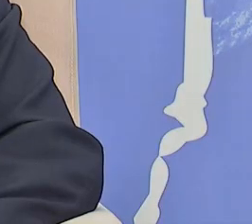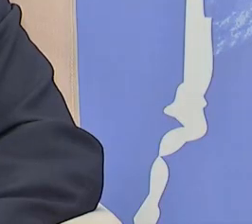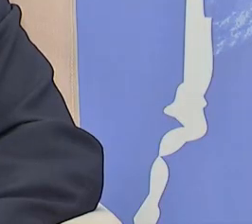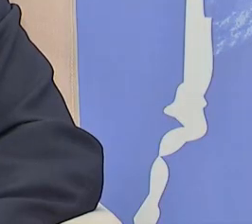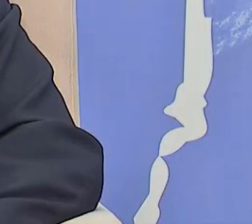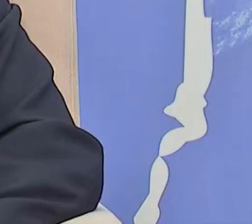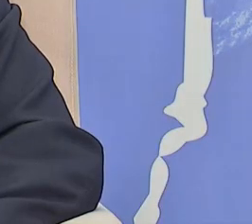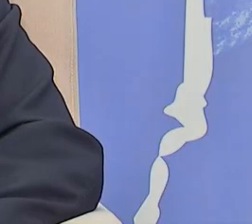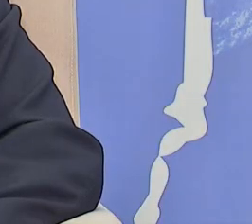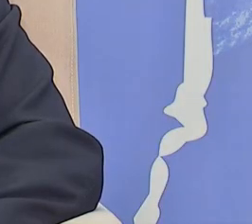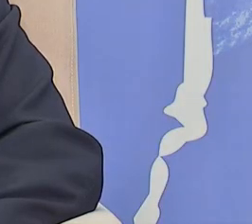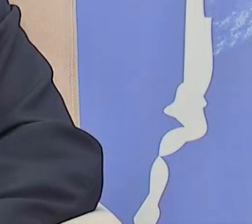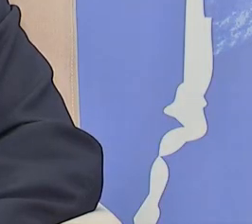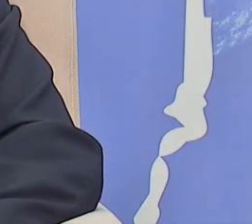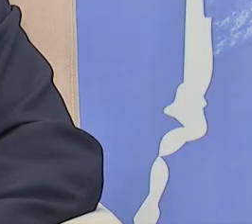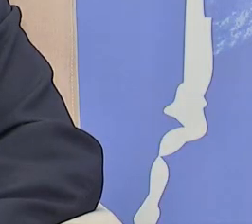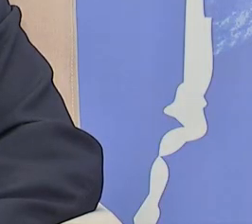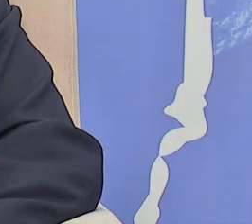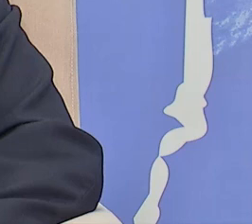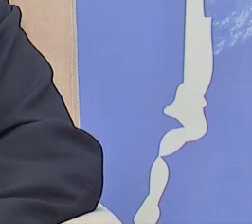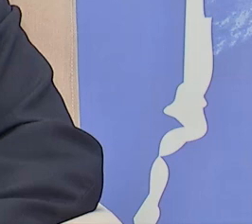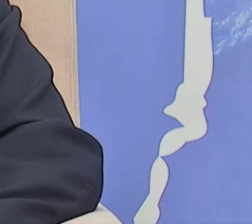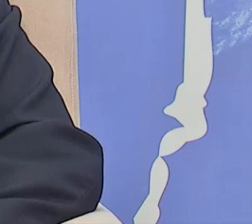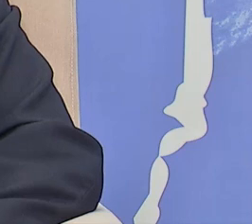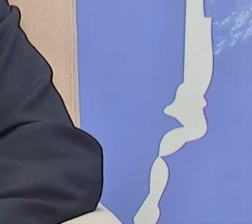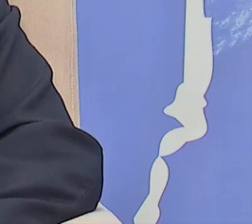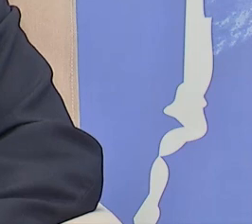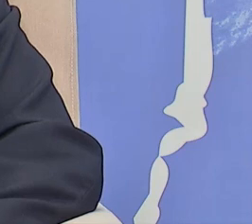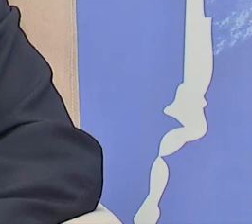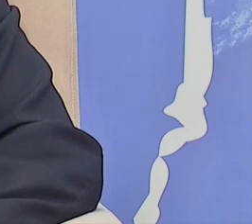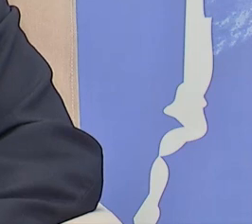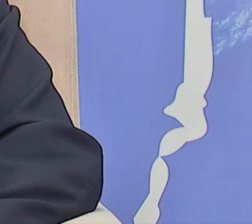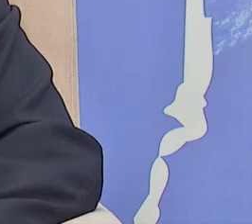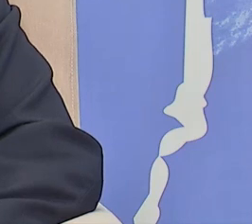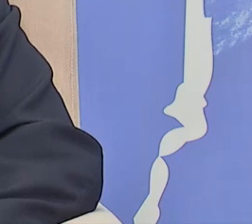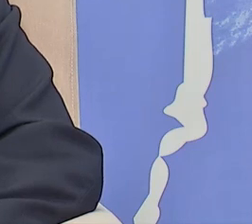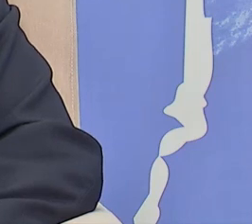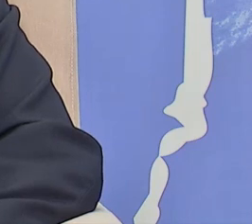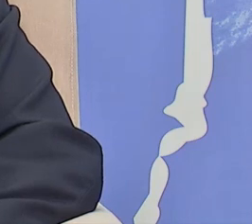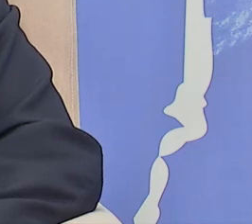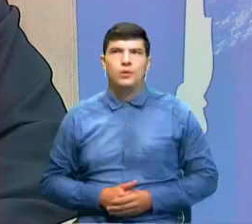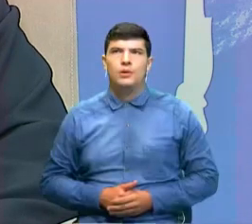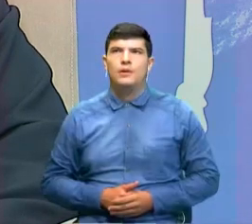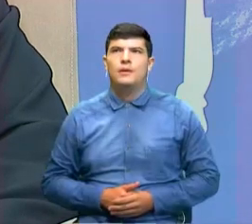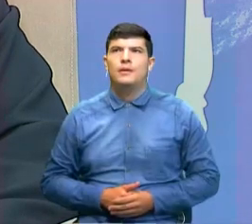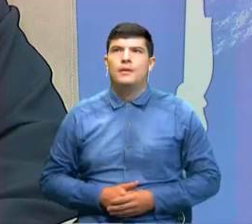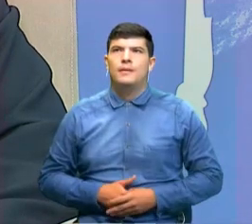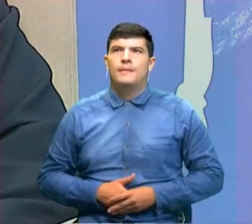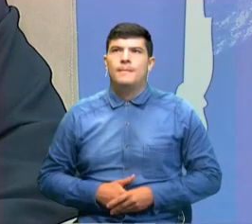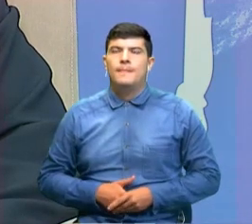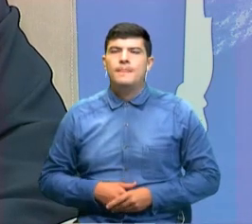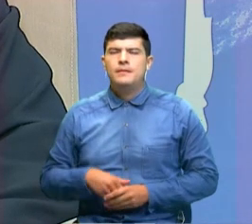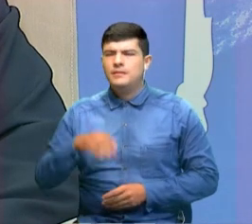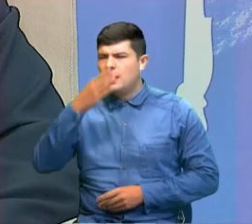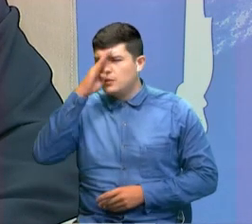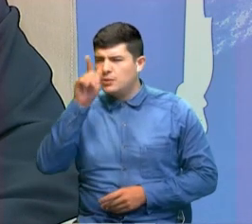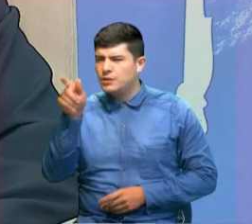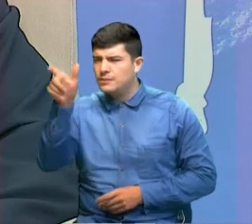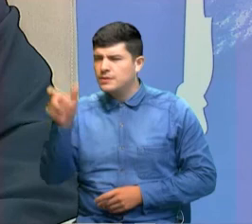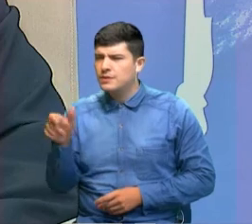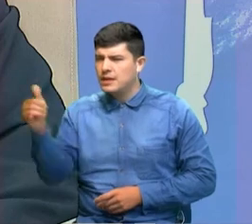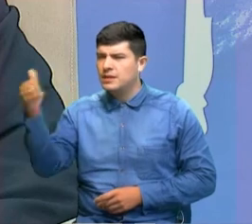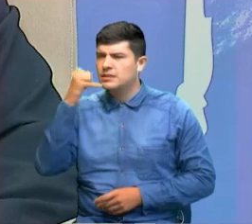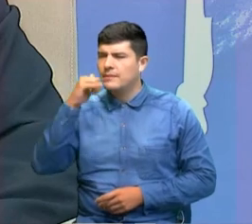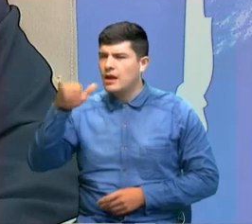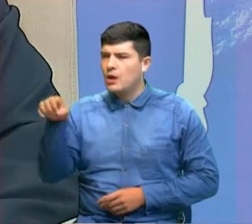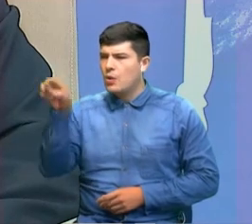Bien, continuamos en Actúe en Derecho. Teníamos una inquietud antes de la pausa. El señor José Domingo nos hablaba acerca de una situación con un